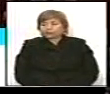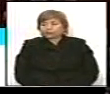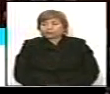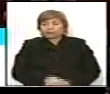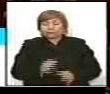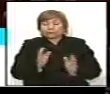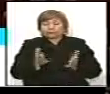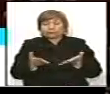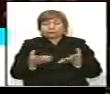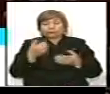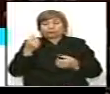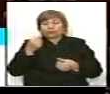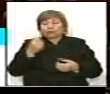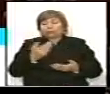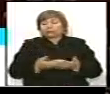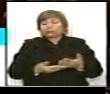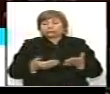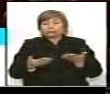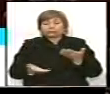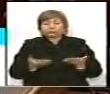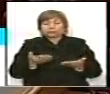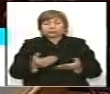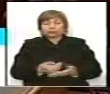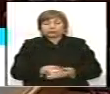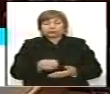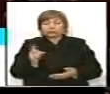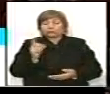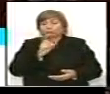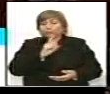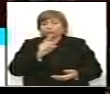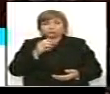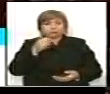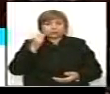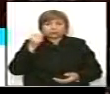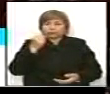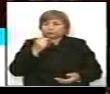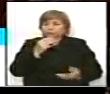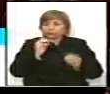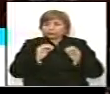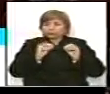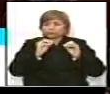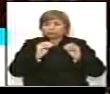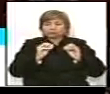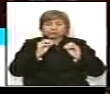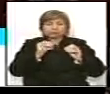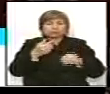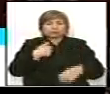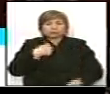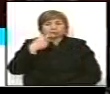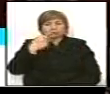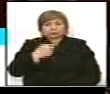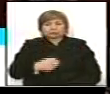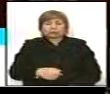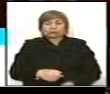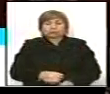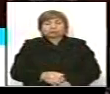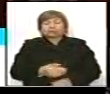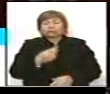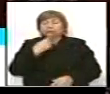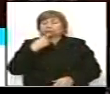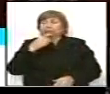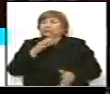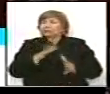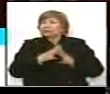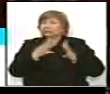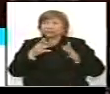Y no lo lograron. Algunas no lograron poner deseos personales. Estaban